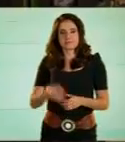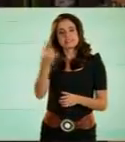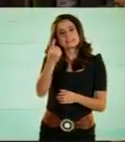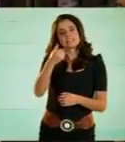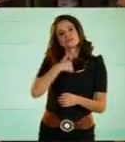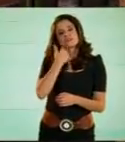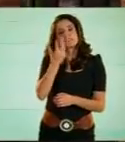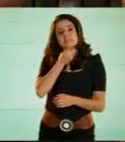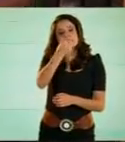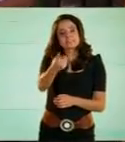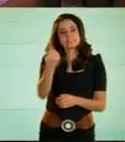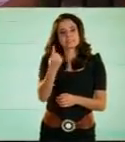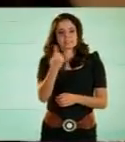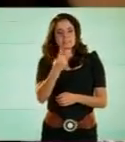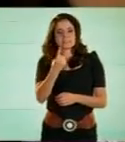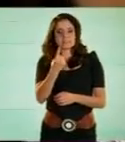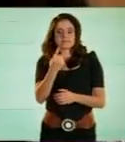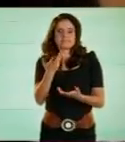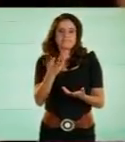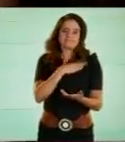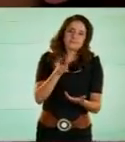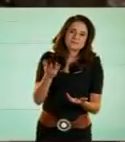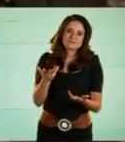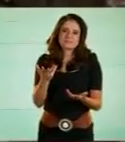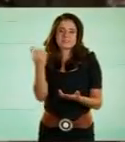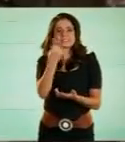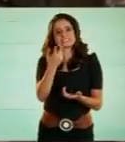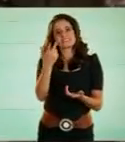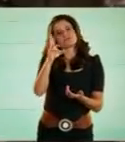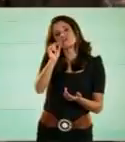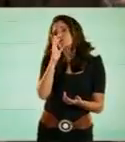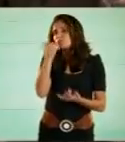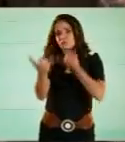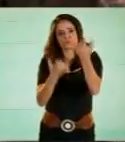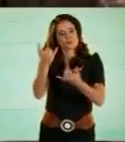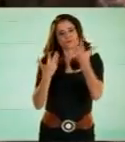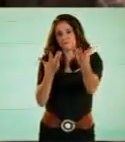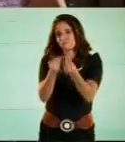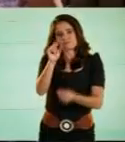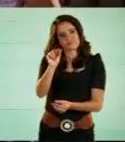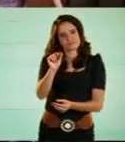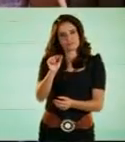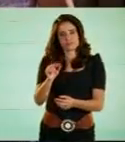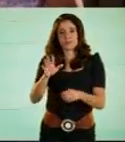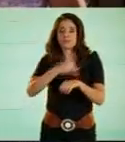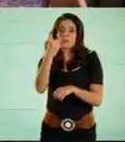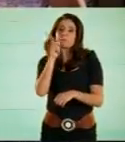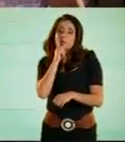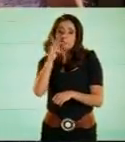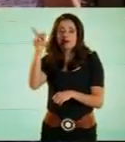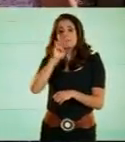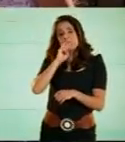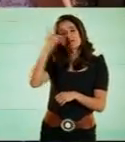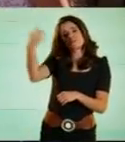es que te quería decir que, bueno, no vamos a poder jugar contigo. Porque nuestros papás